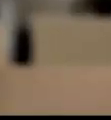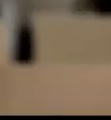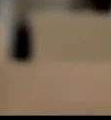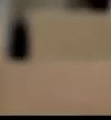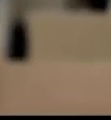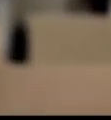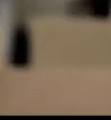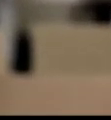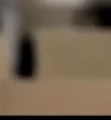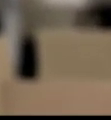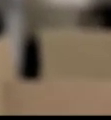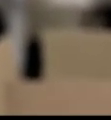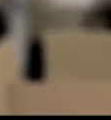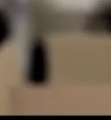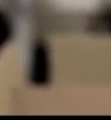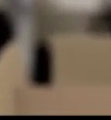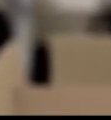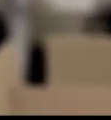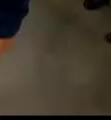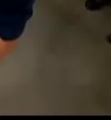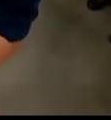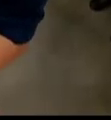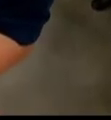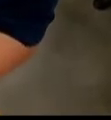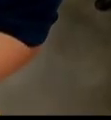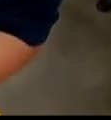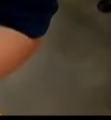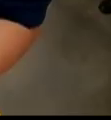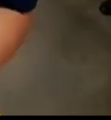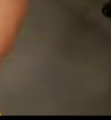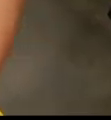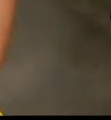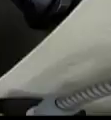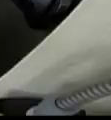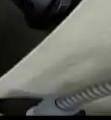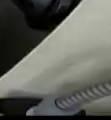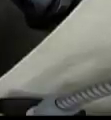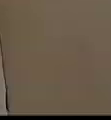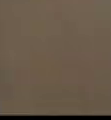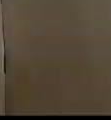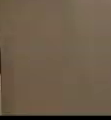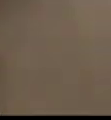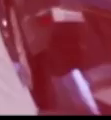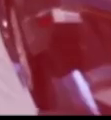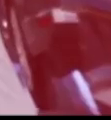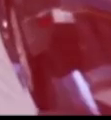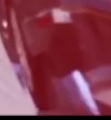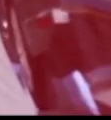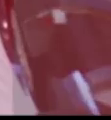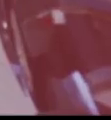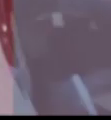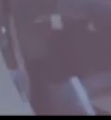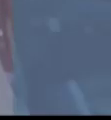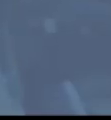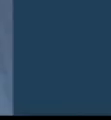automotriz, organizaciones que asocian a las empresas del sector automotriz con las instituciones de gobierno y